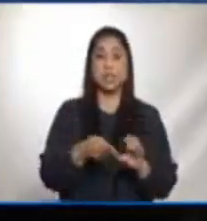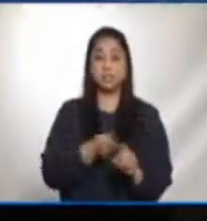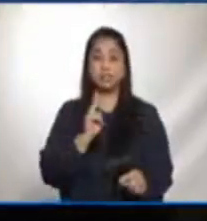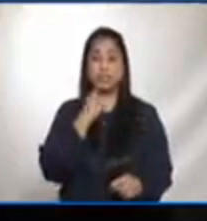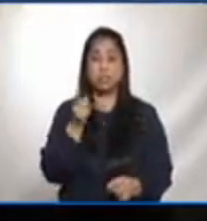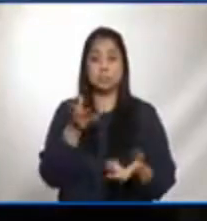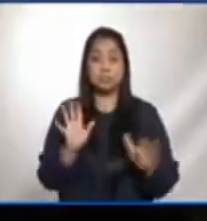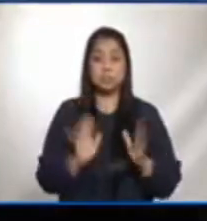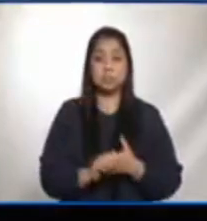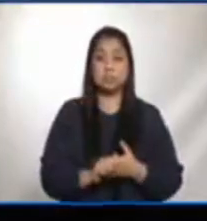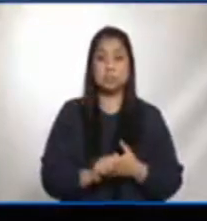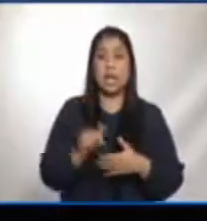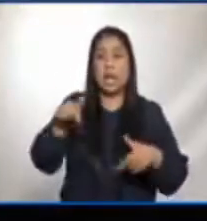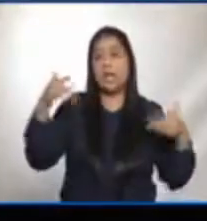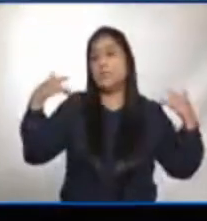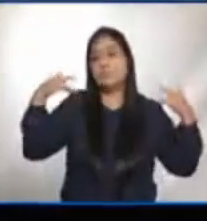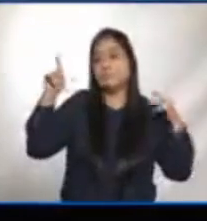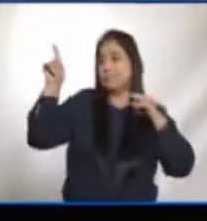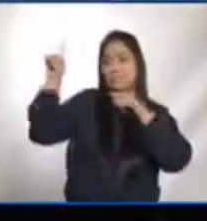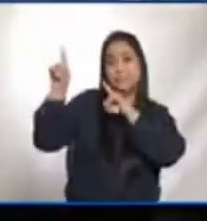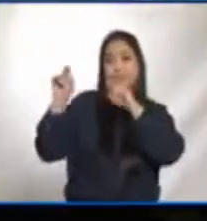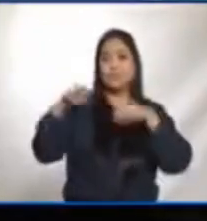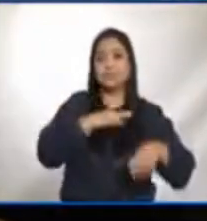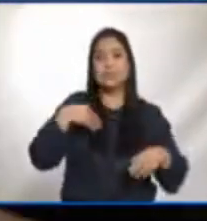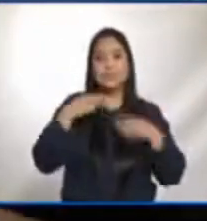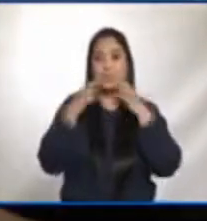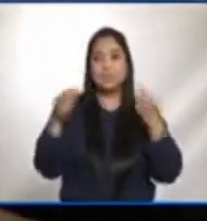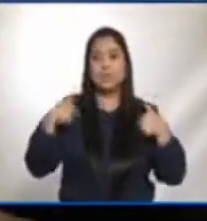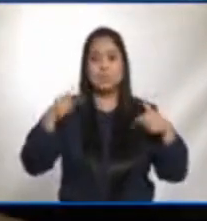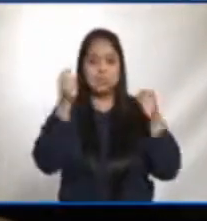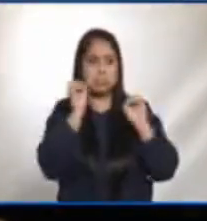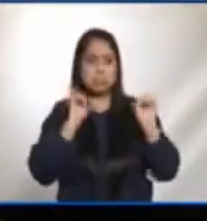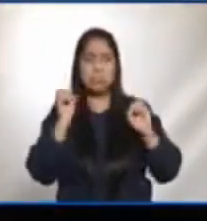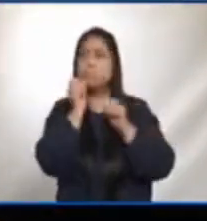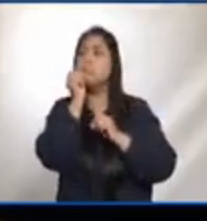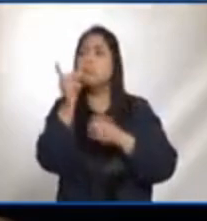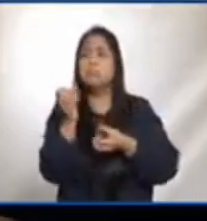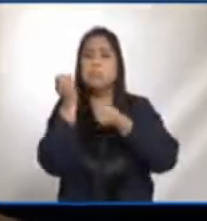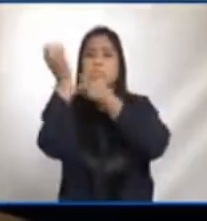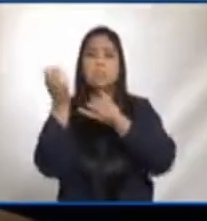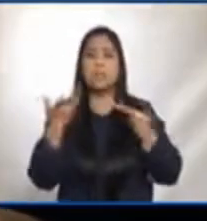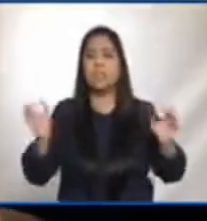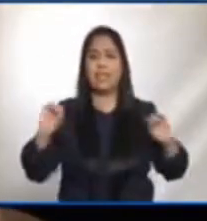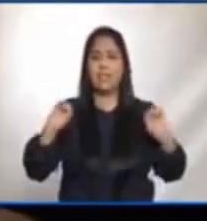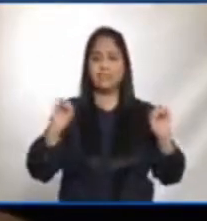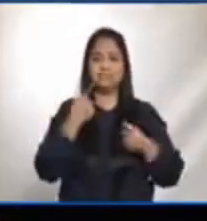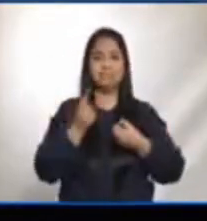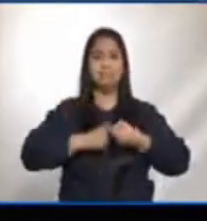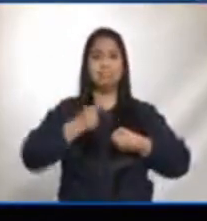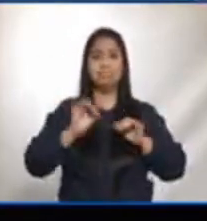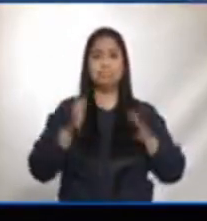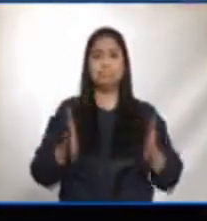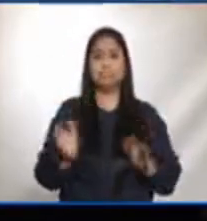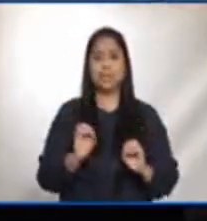eso pregúntese al Ministerio Público, porque ellos son los que tienen, no han hecho ninguna declaración al respecto que involucre a este señor. Presidente,